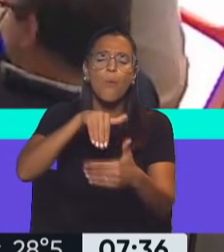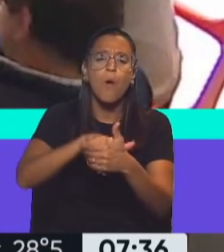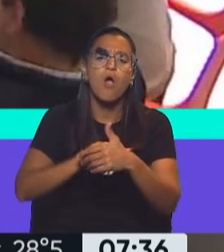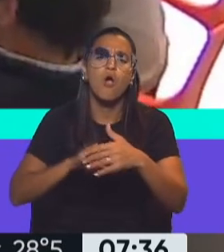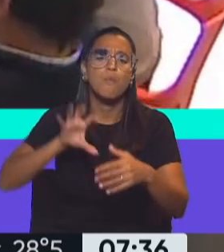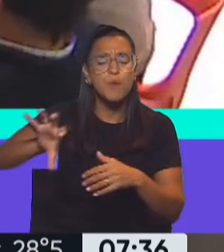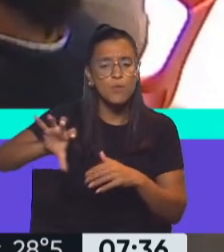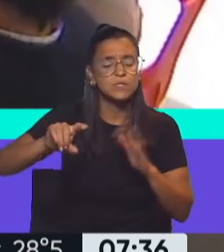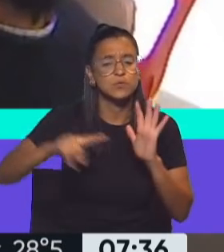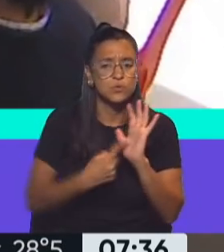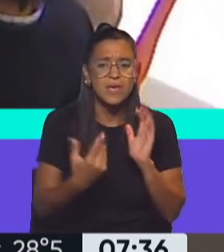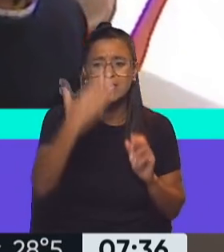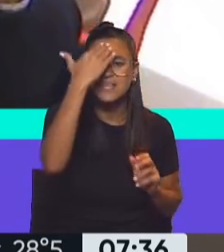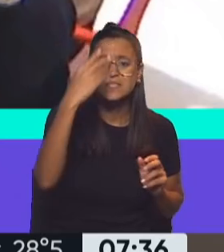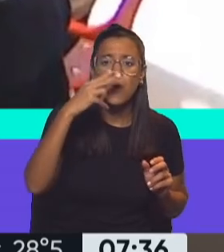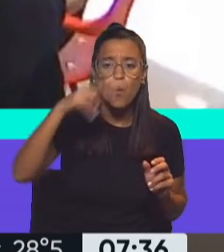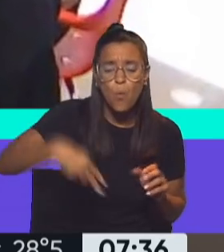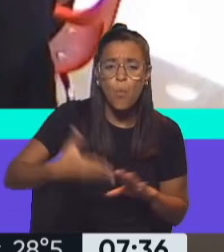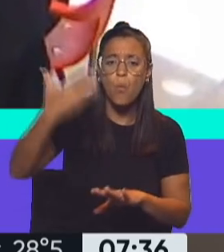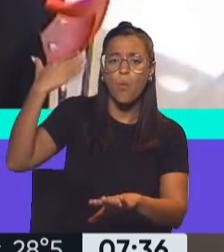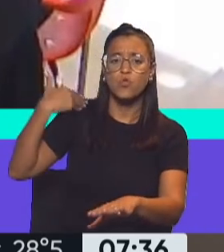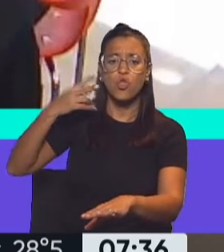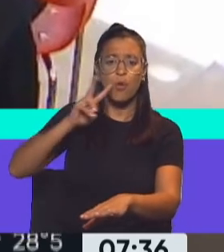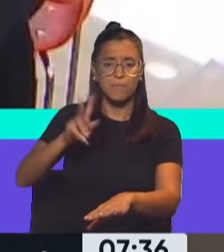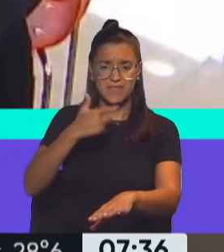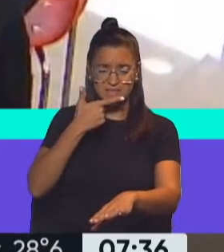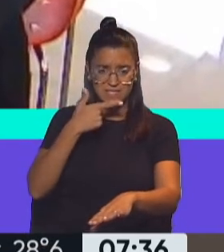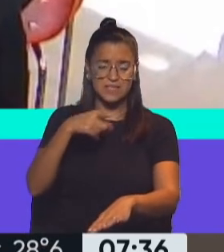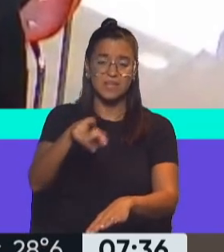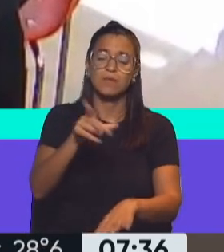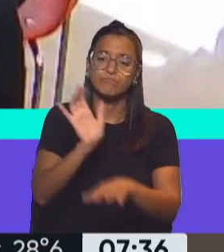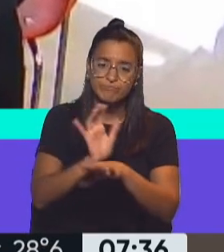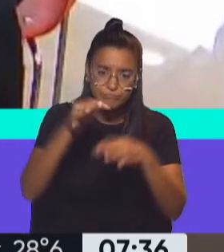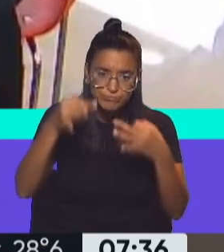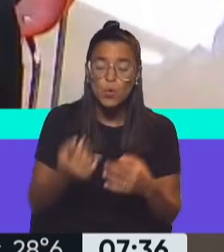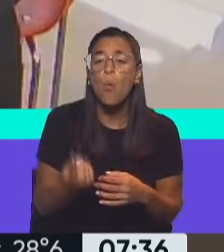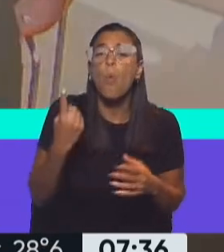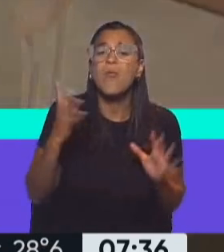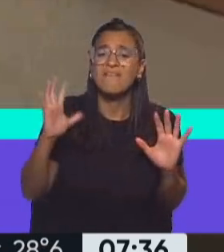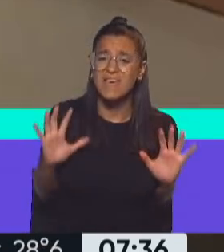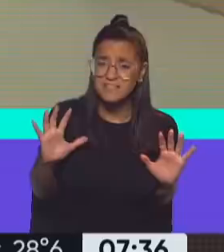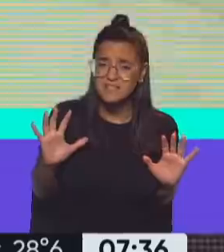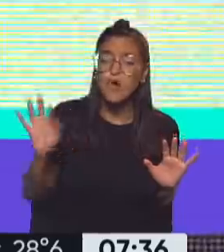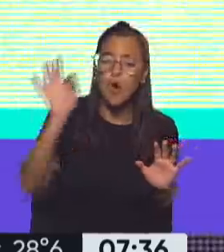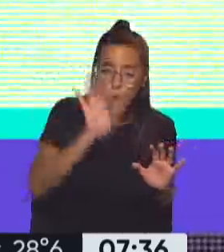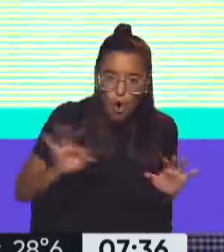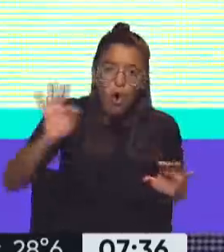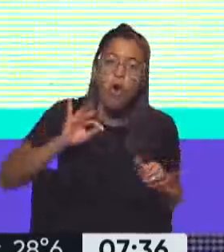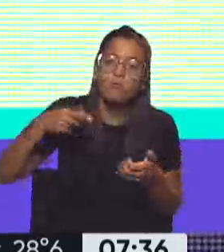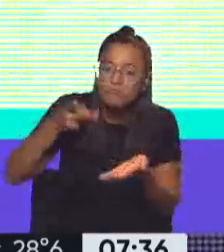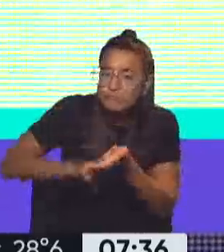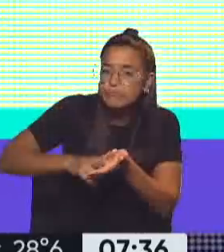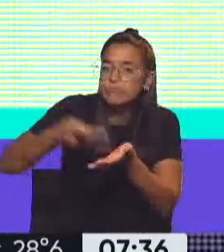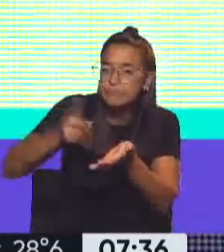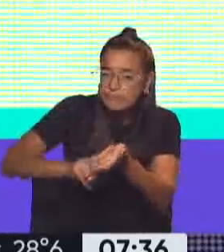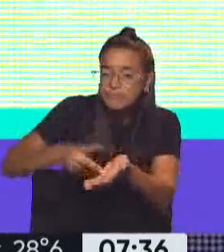Ciudad de Buenos Aires el 15 de junio del año 2017 conformaba un hecho aislado o tenía que ver con un accionar que se